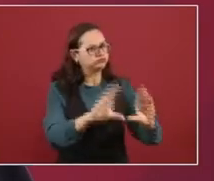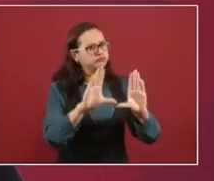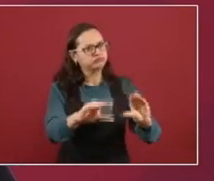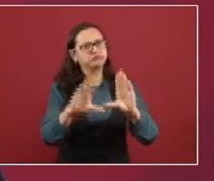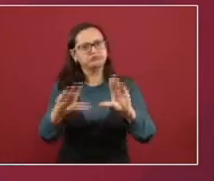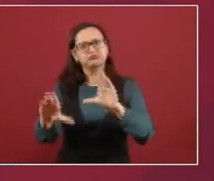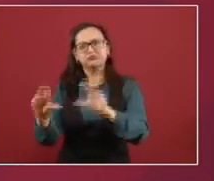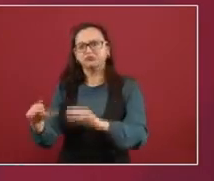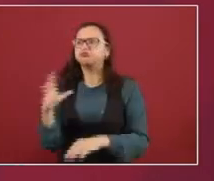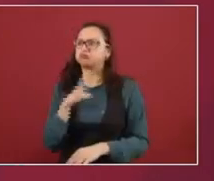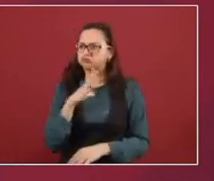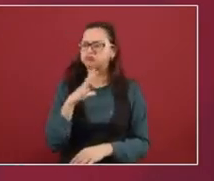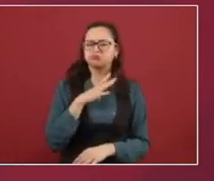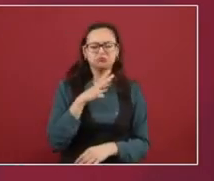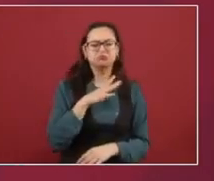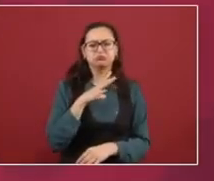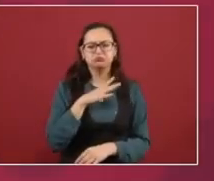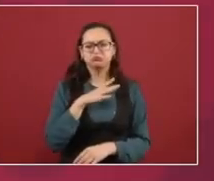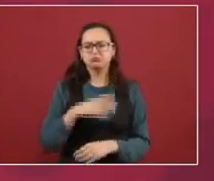y que no hay